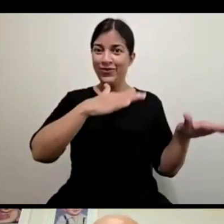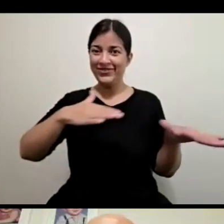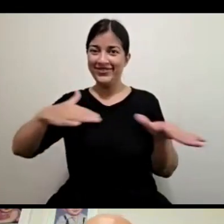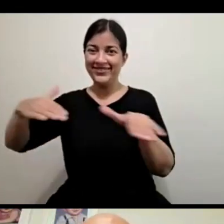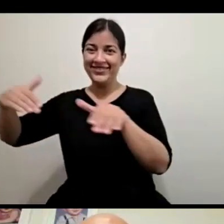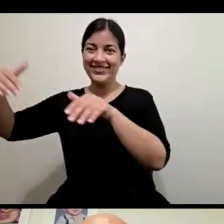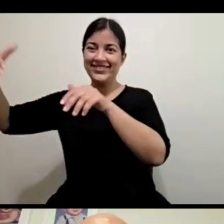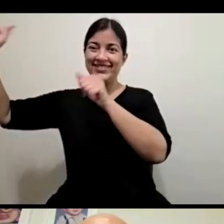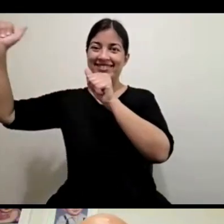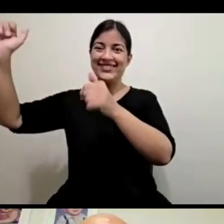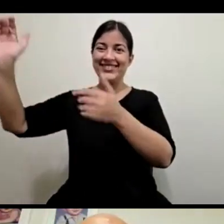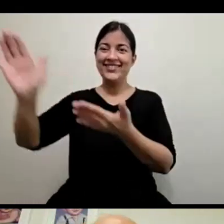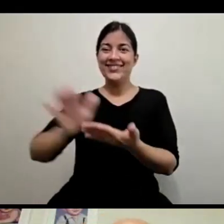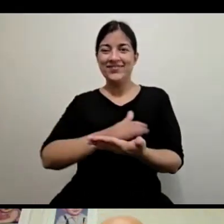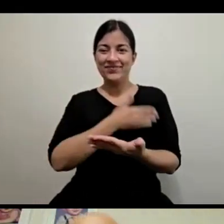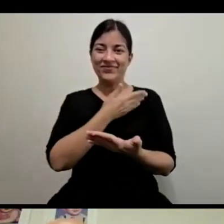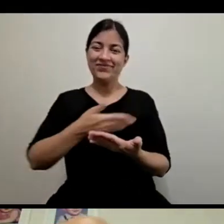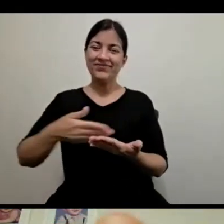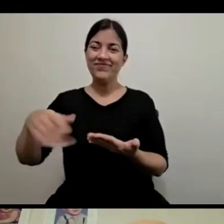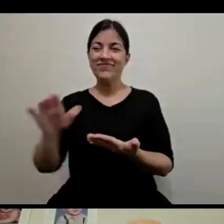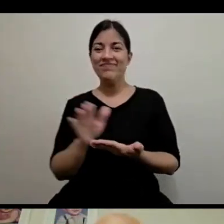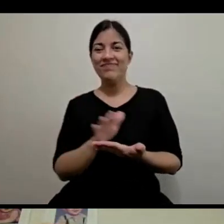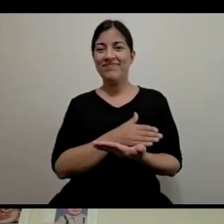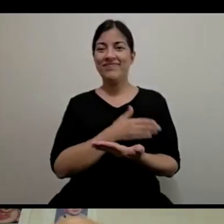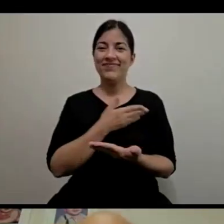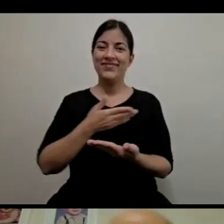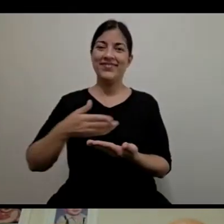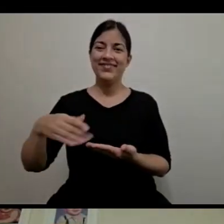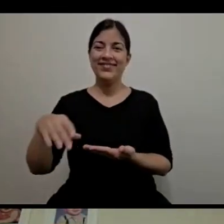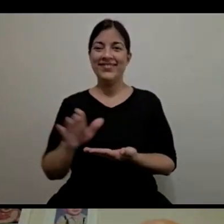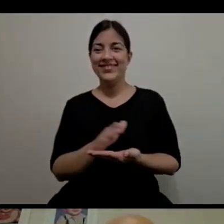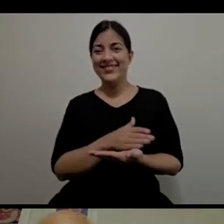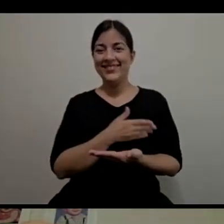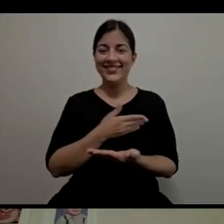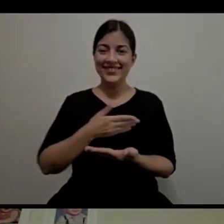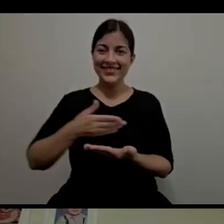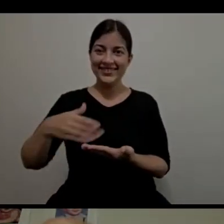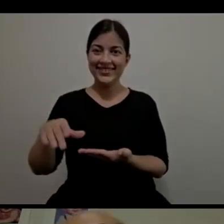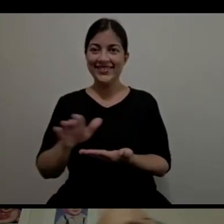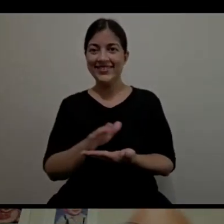Chenan, y vámonos bailando.